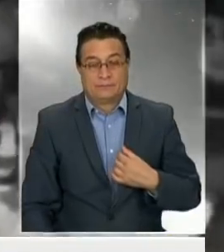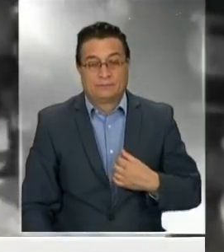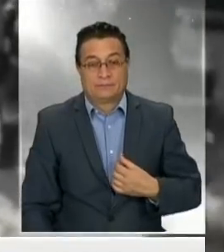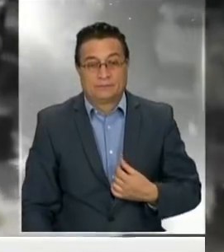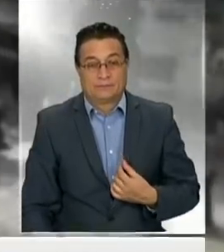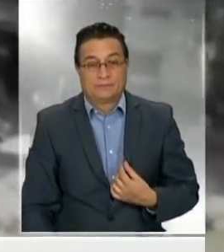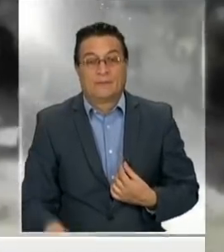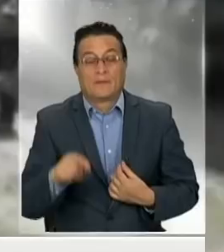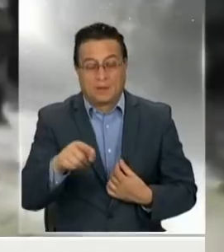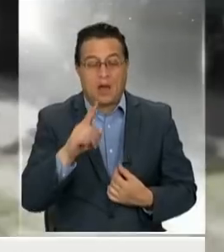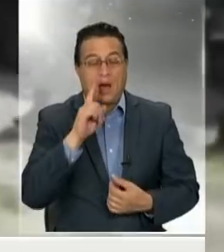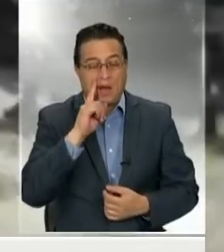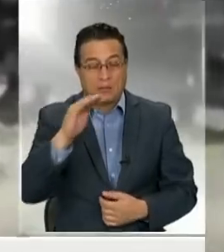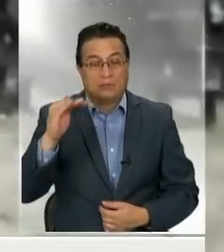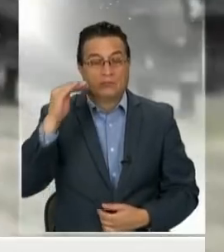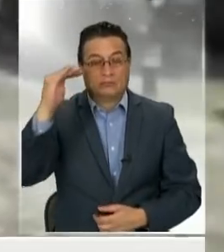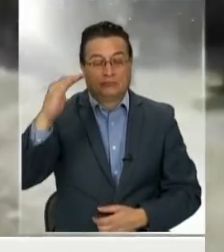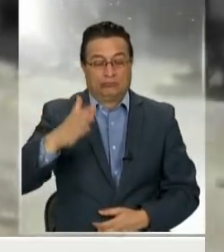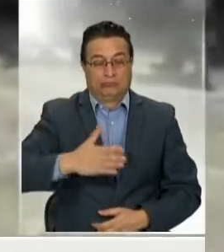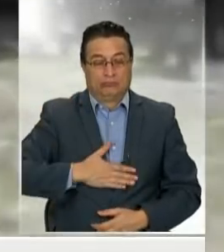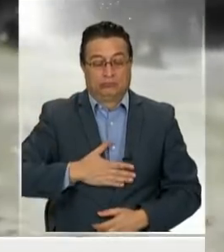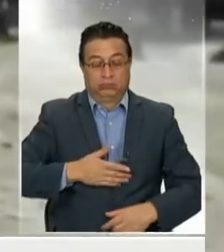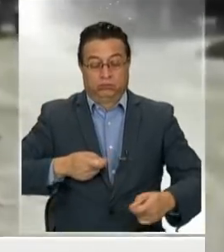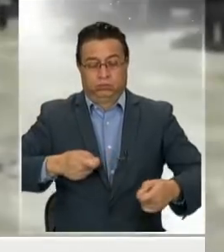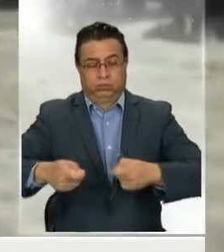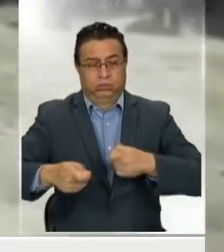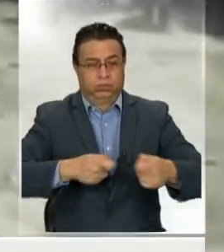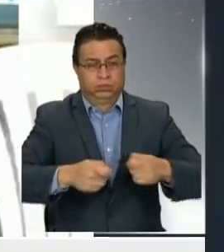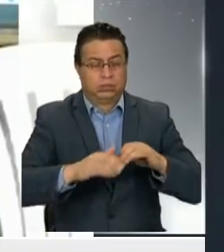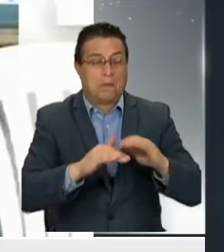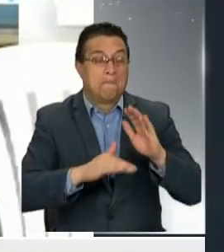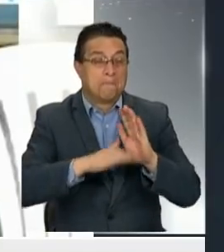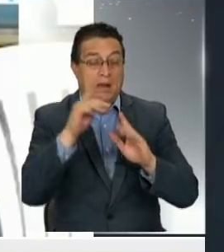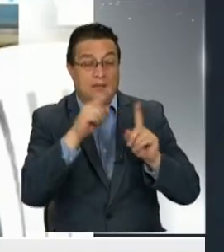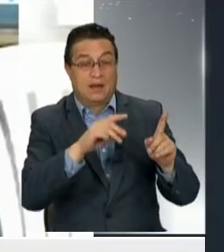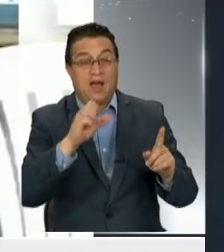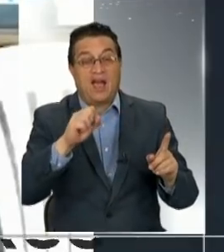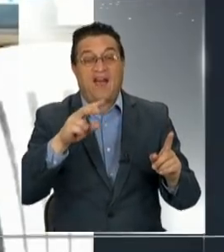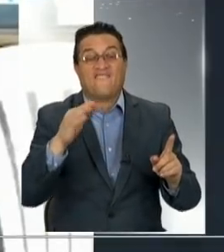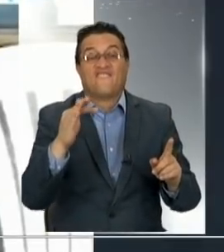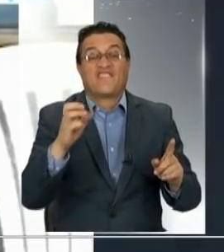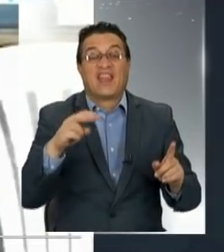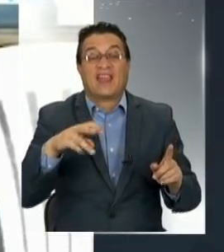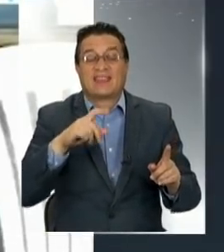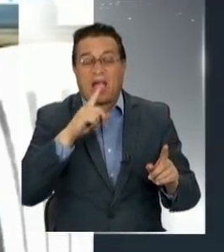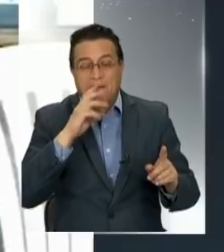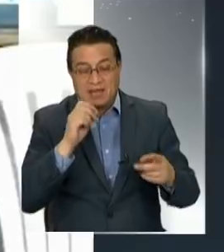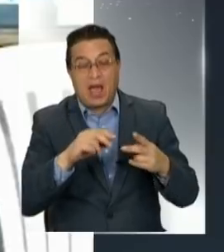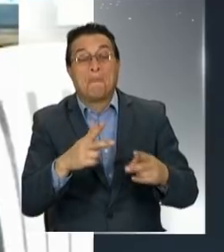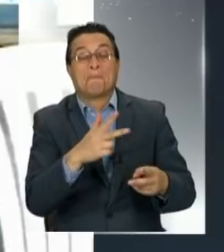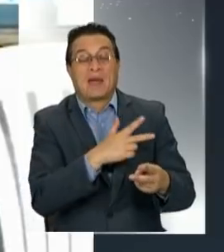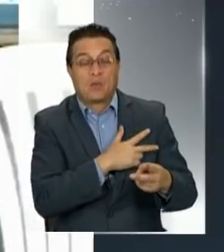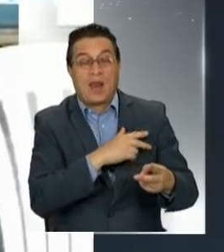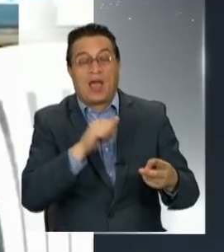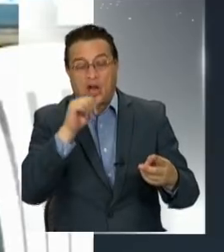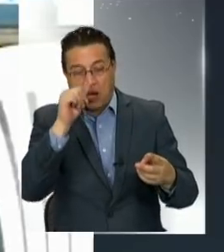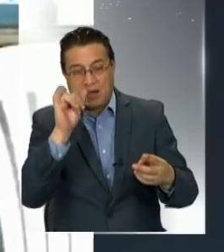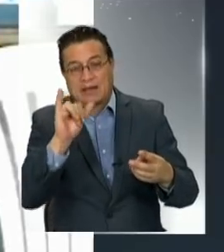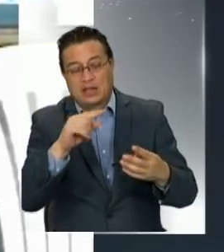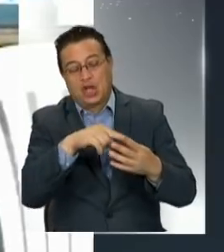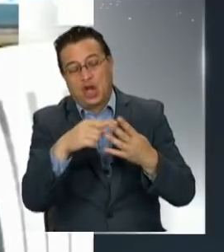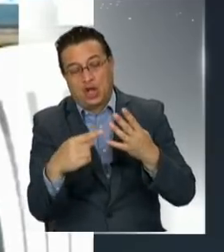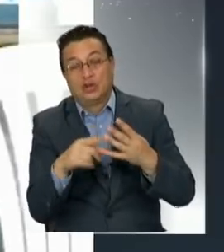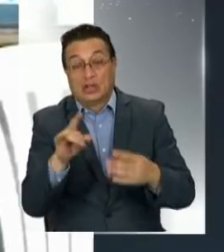Ha ido monopolizando el comercio de anfetaminas, fentanilo, marihuana y cocaína. Chile es